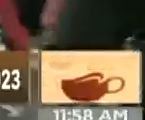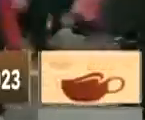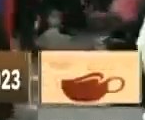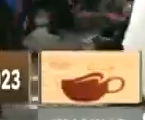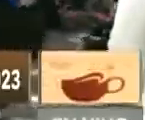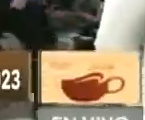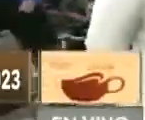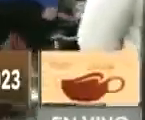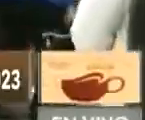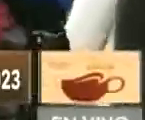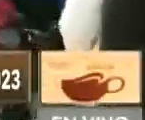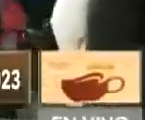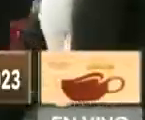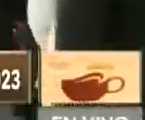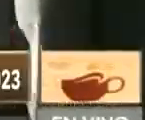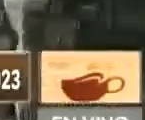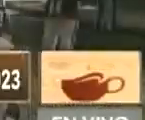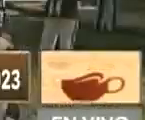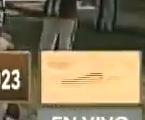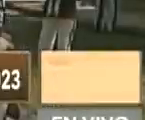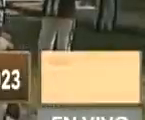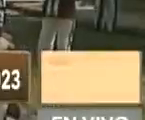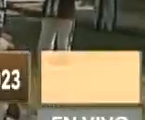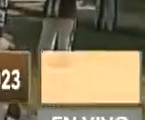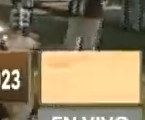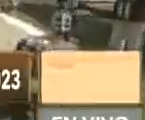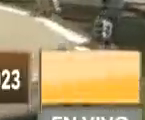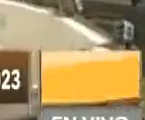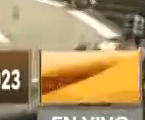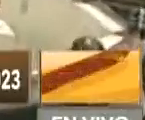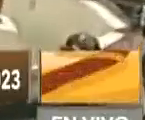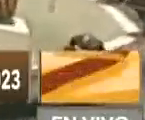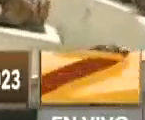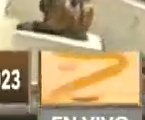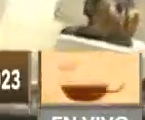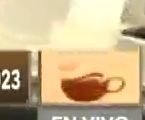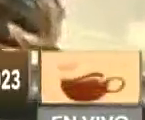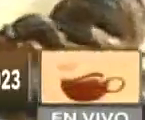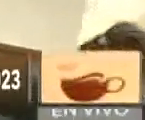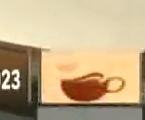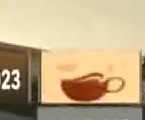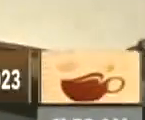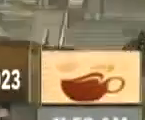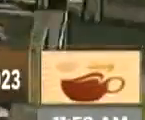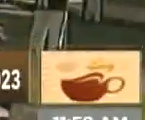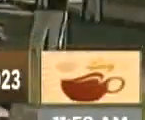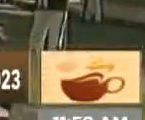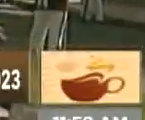Corazón amado.